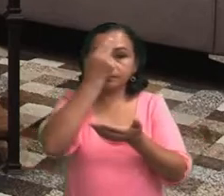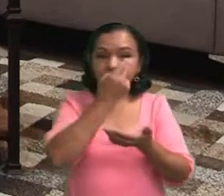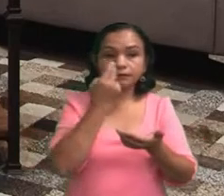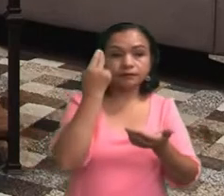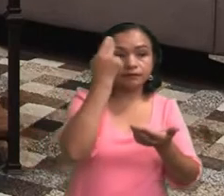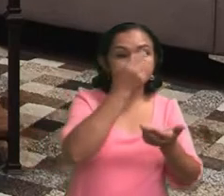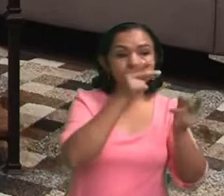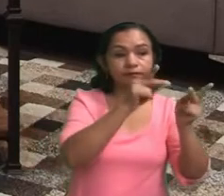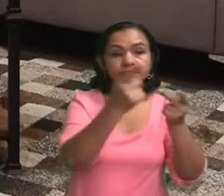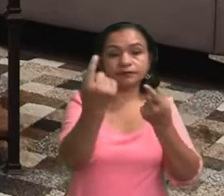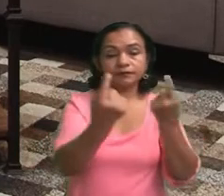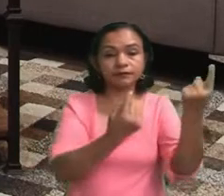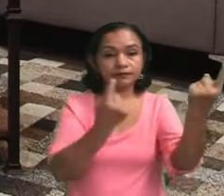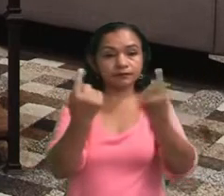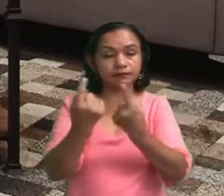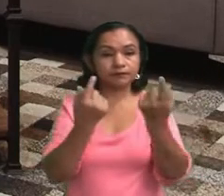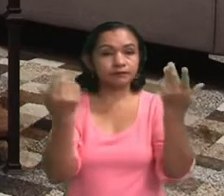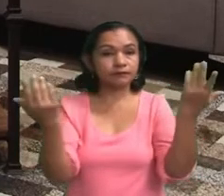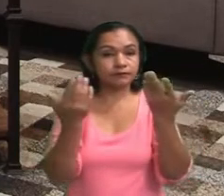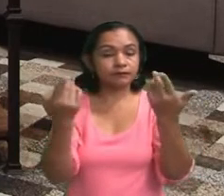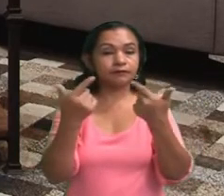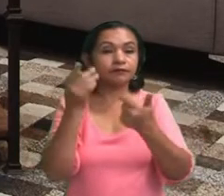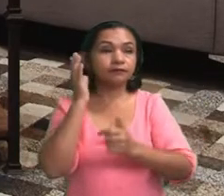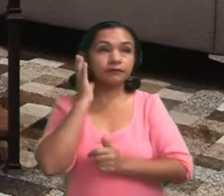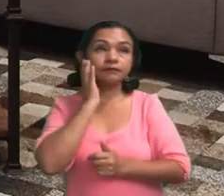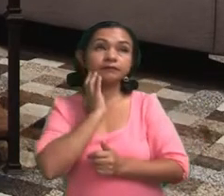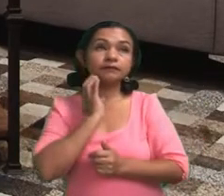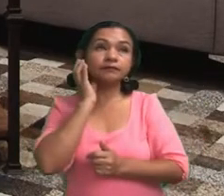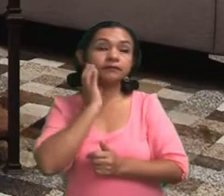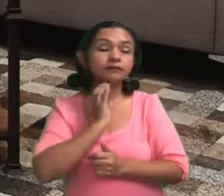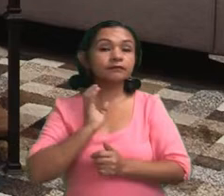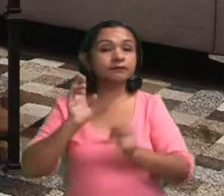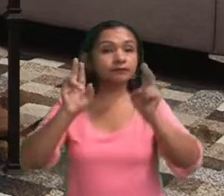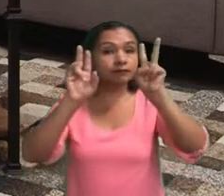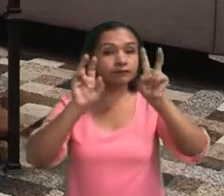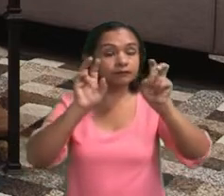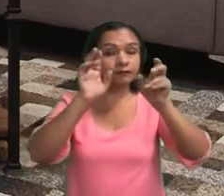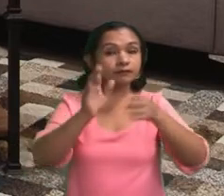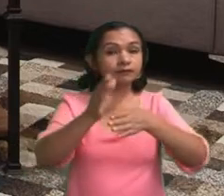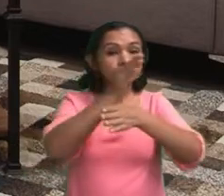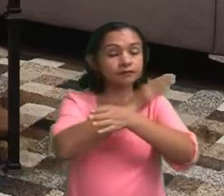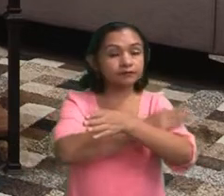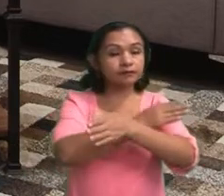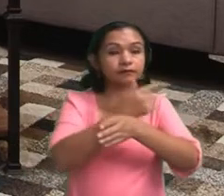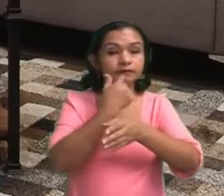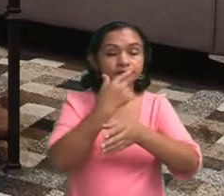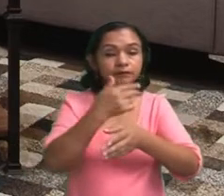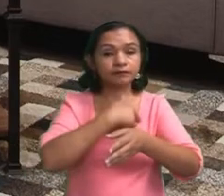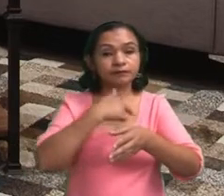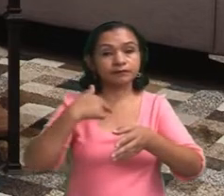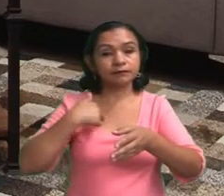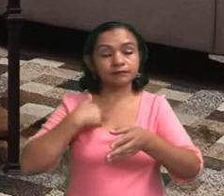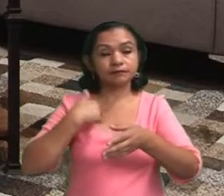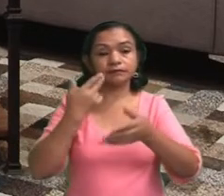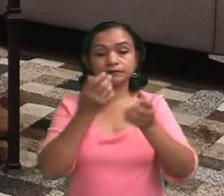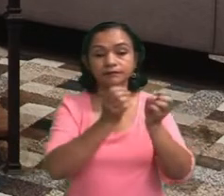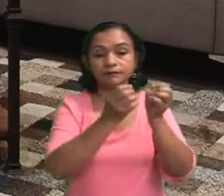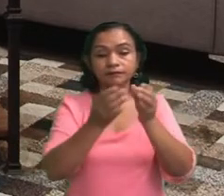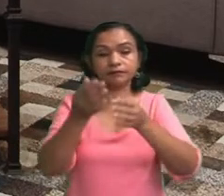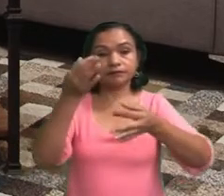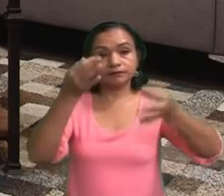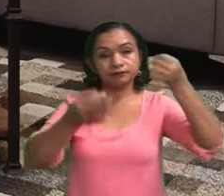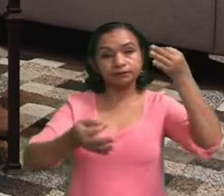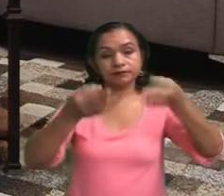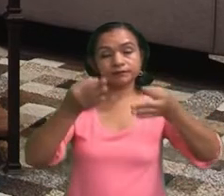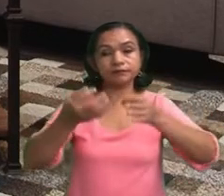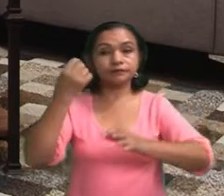partes, el consultar también a profesionales, expertos sobre la materia, antes de ordenar o hacer algún tipo de ordenamiento jurídico y entender